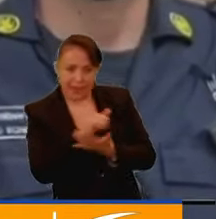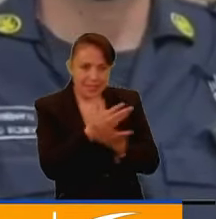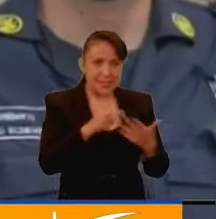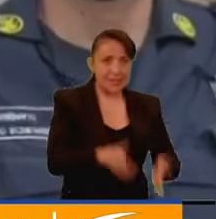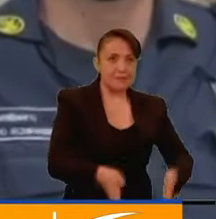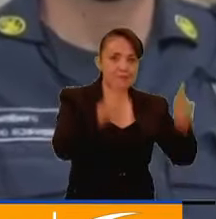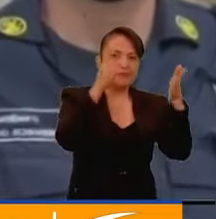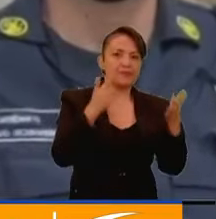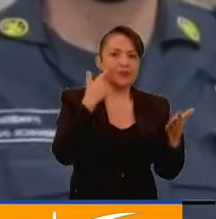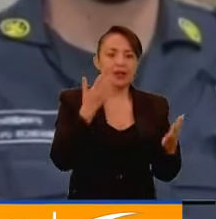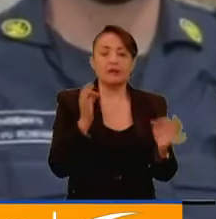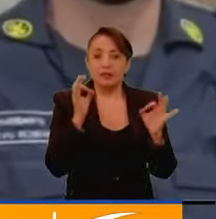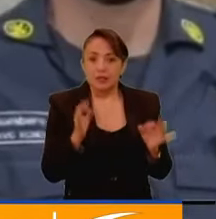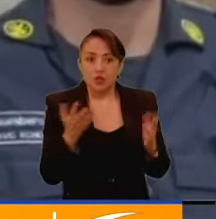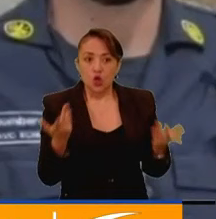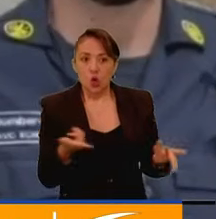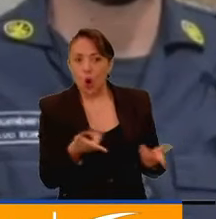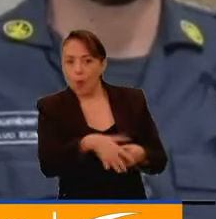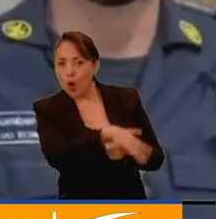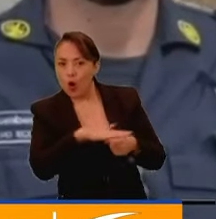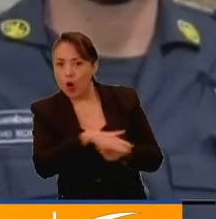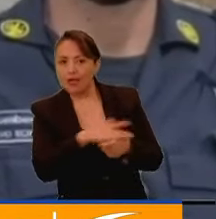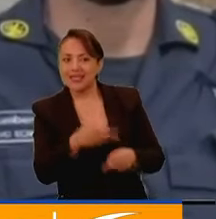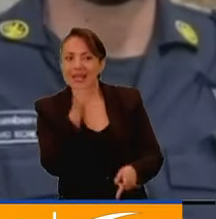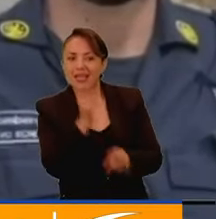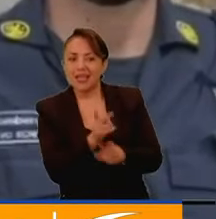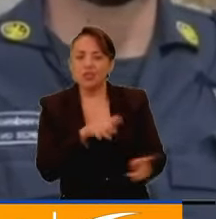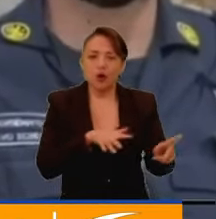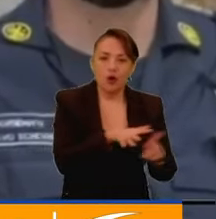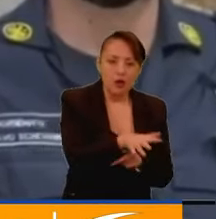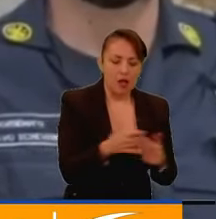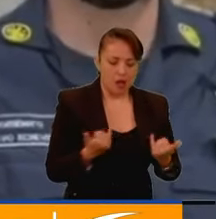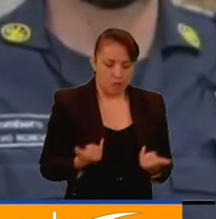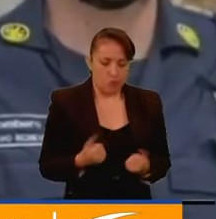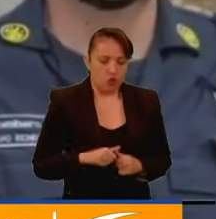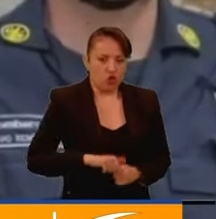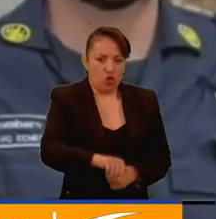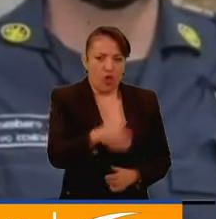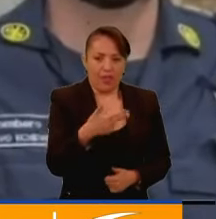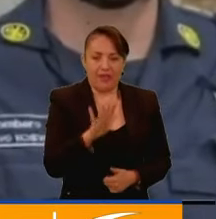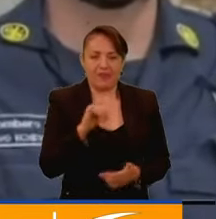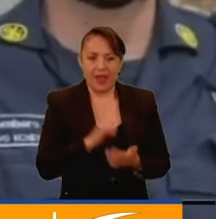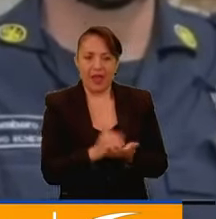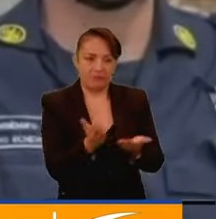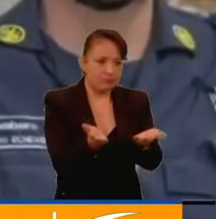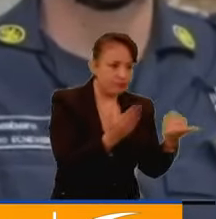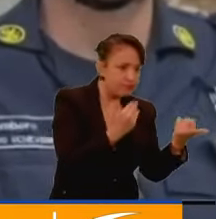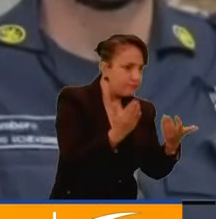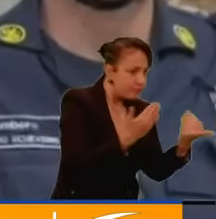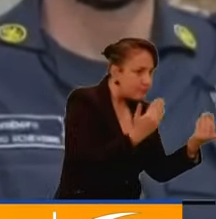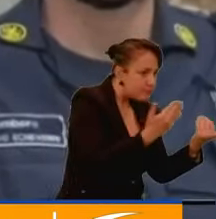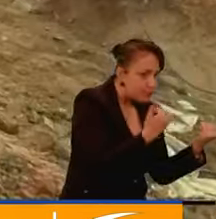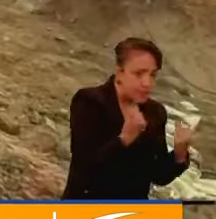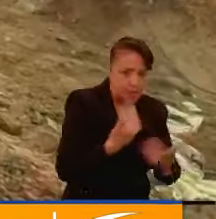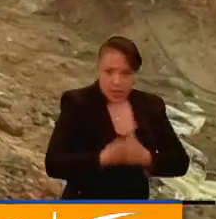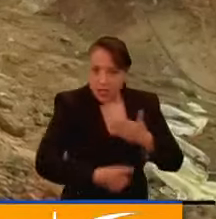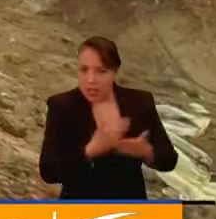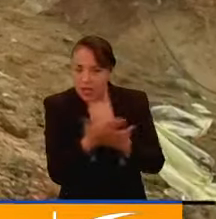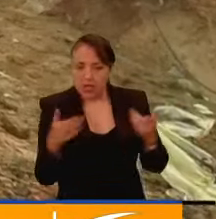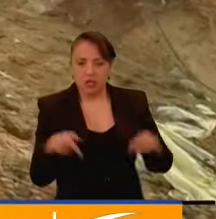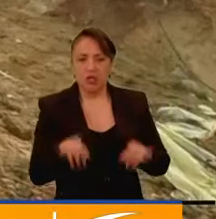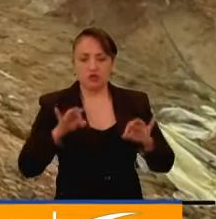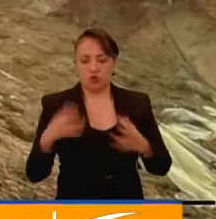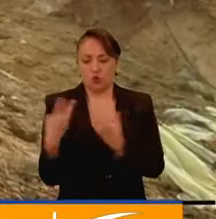para poder determinar esas condiciones de riesgo mantenemos eh las evacuaciones y activamos toda la ruta del